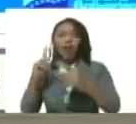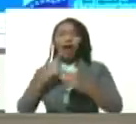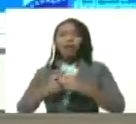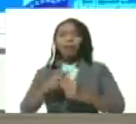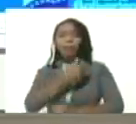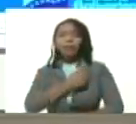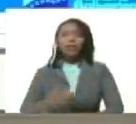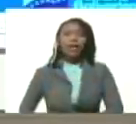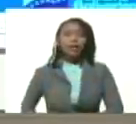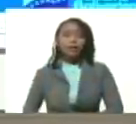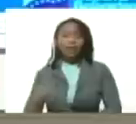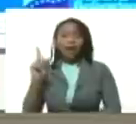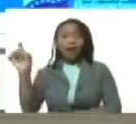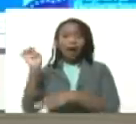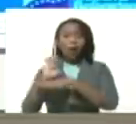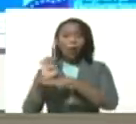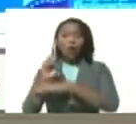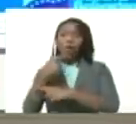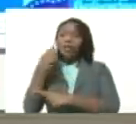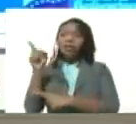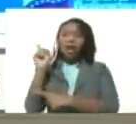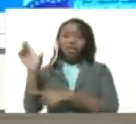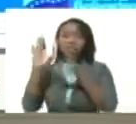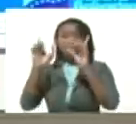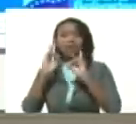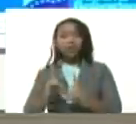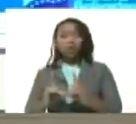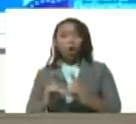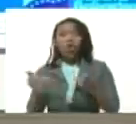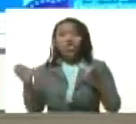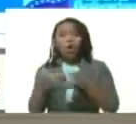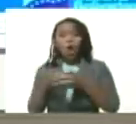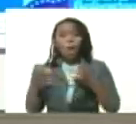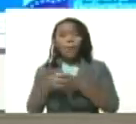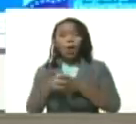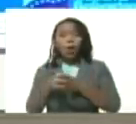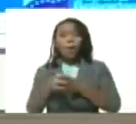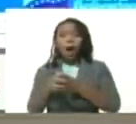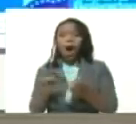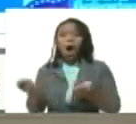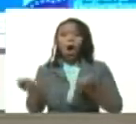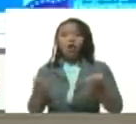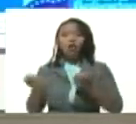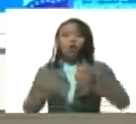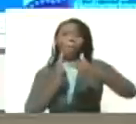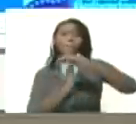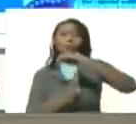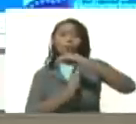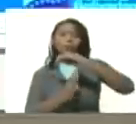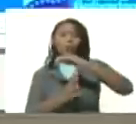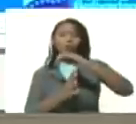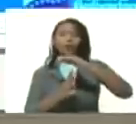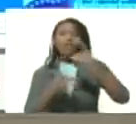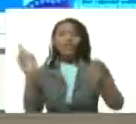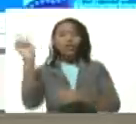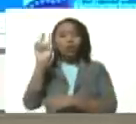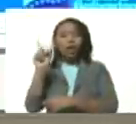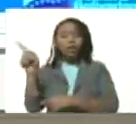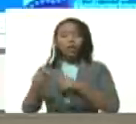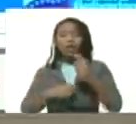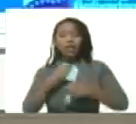expresidente Lenín Moreno de Ecuador, cuando decidió crear brigadas para controlar a los migrantes venezolanos. Se dio un proceso